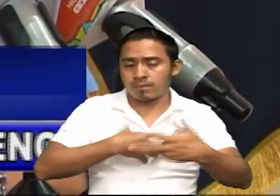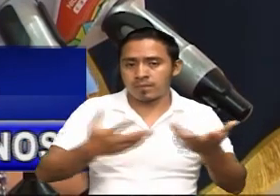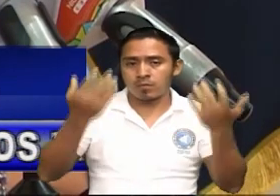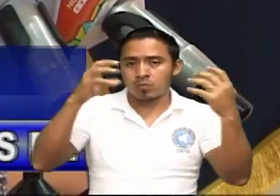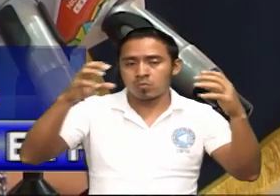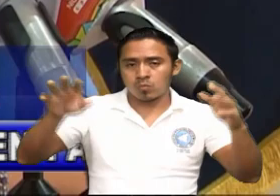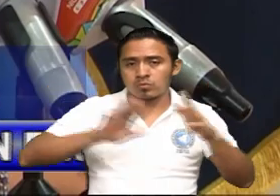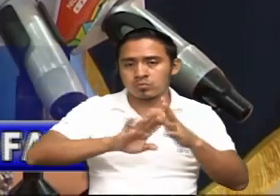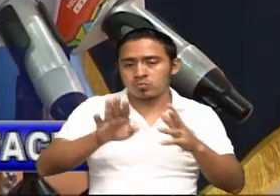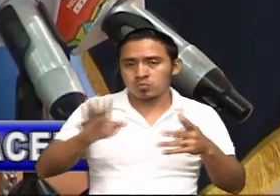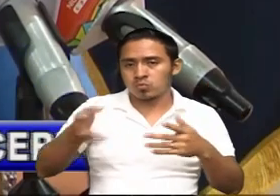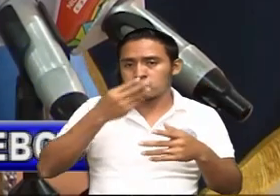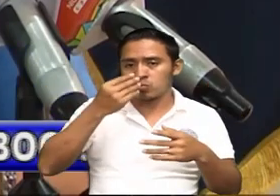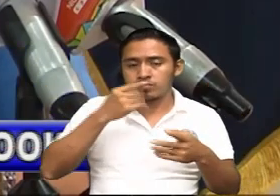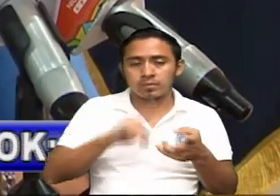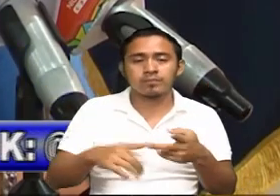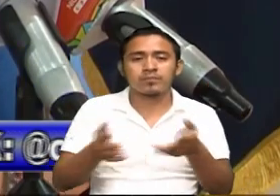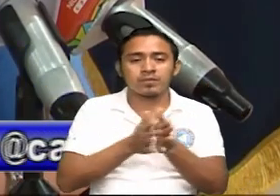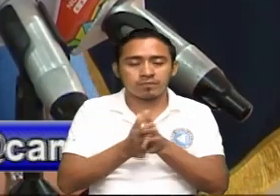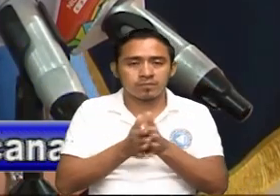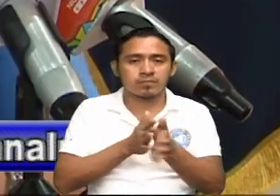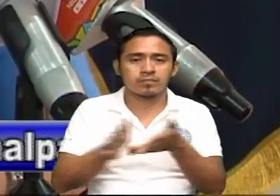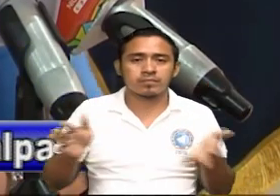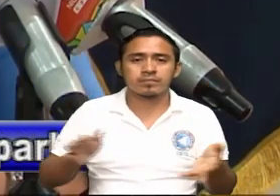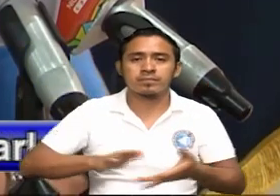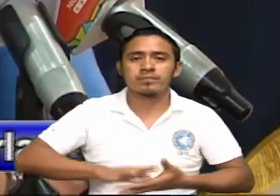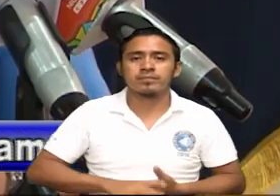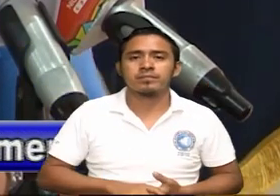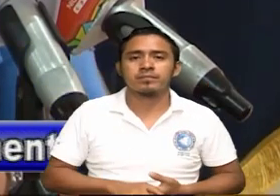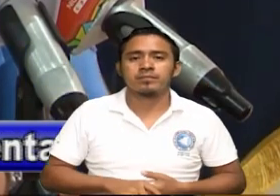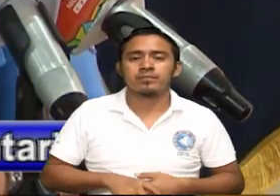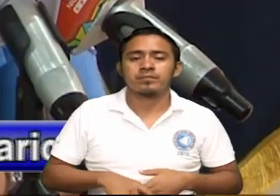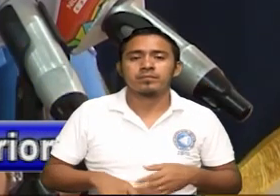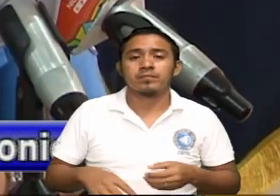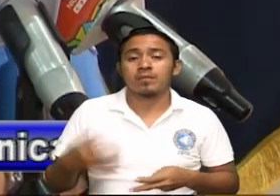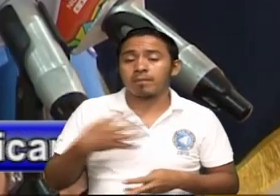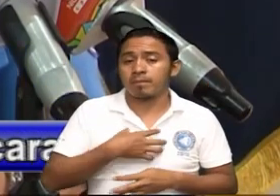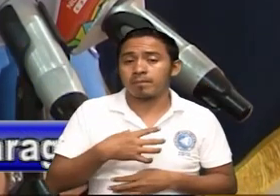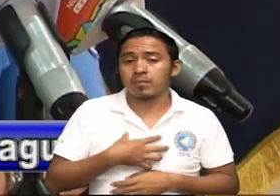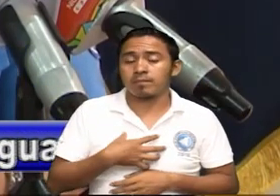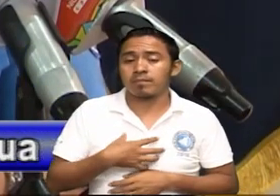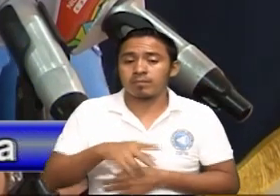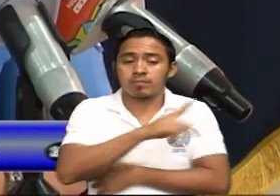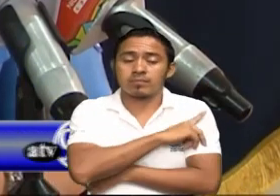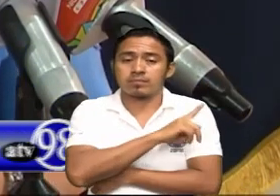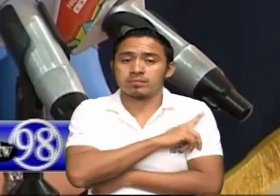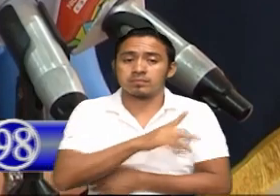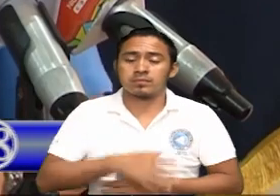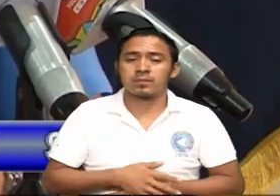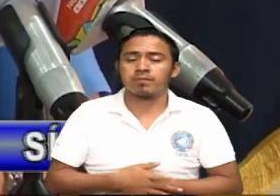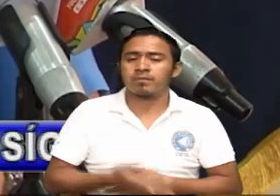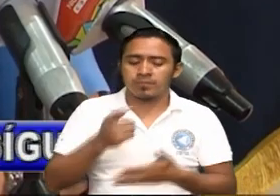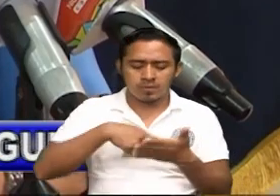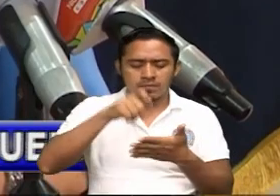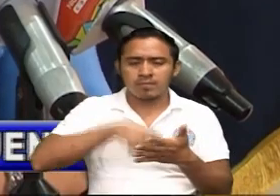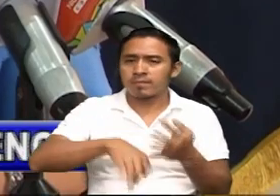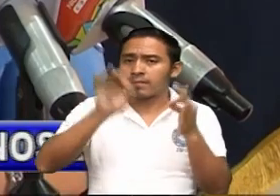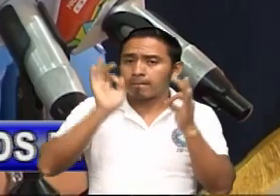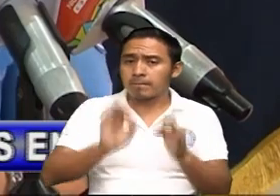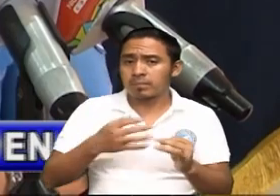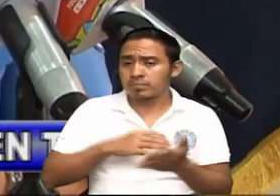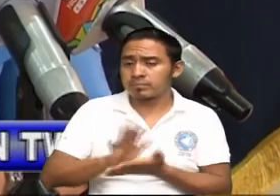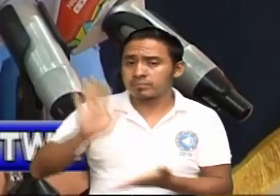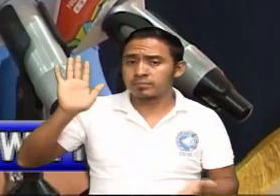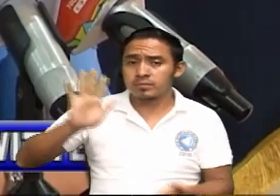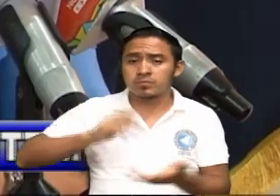oferten sus comidas y bebidas. Nuestra institución policial ratifica su compromiso